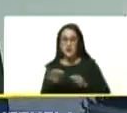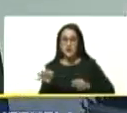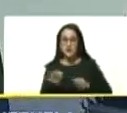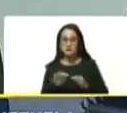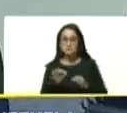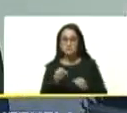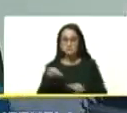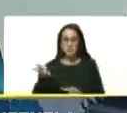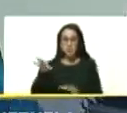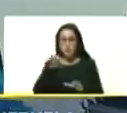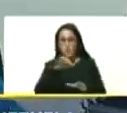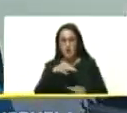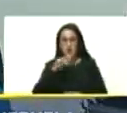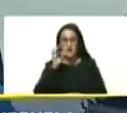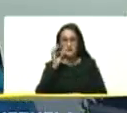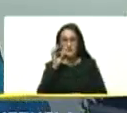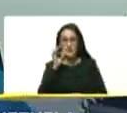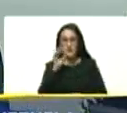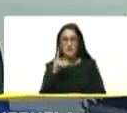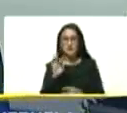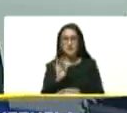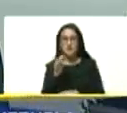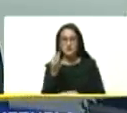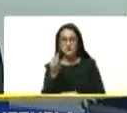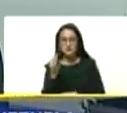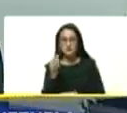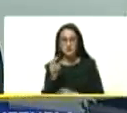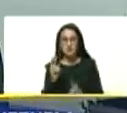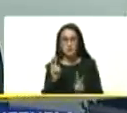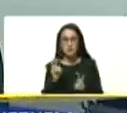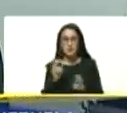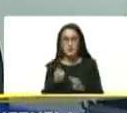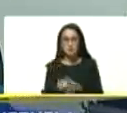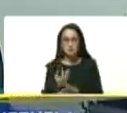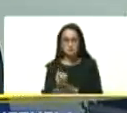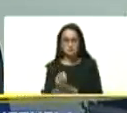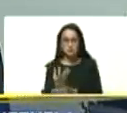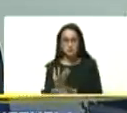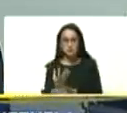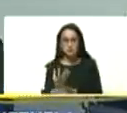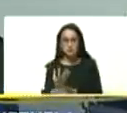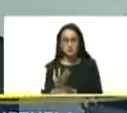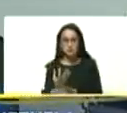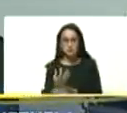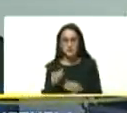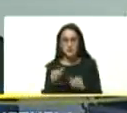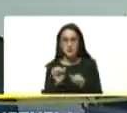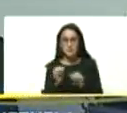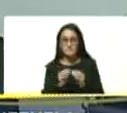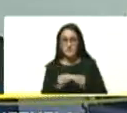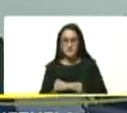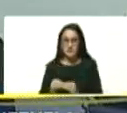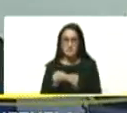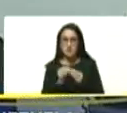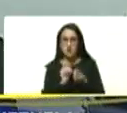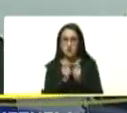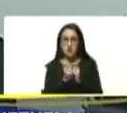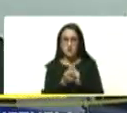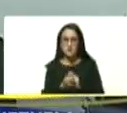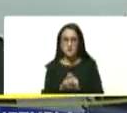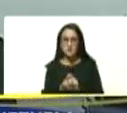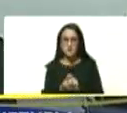en el país, entre fundación, o sea, nuevos cultivos, nuevas siembras, mantenimiento, renovación,